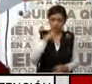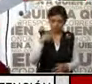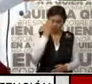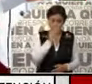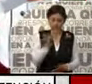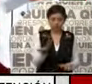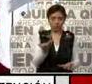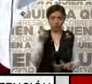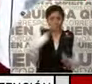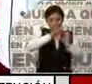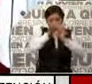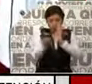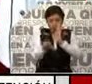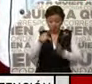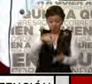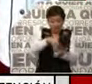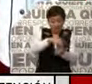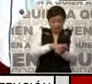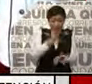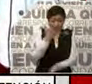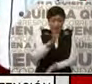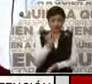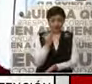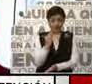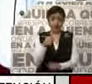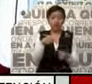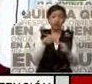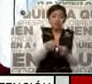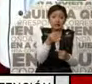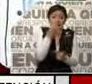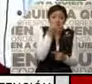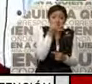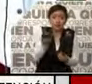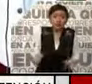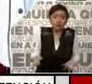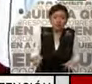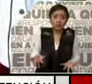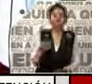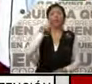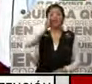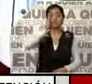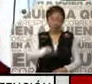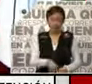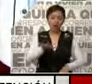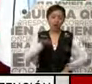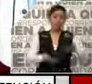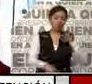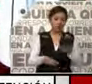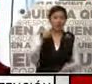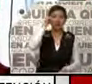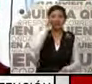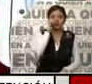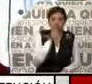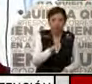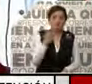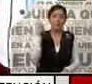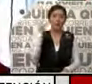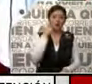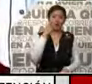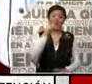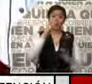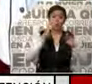para empezar, la cita del 10 de febrero ya está encima. Y luego, Fabi, tantas veces escuchamos en campañas que lo importante es